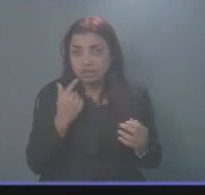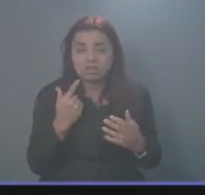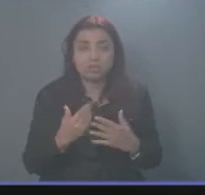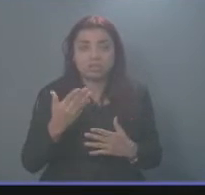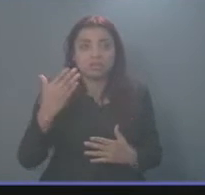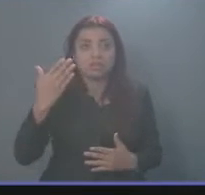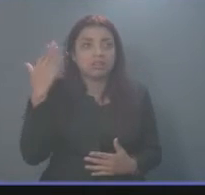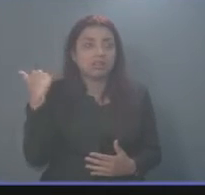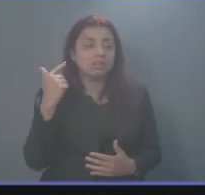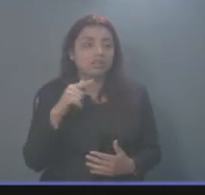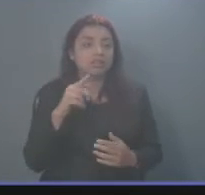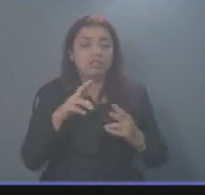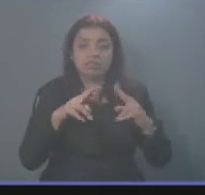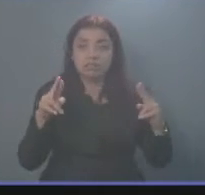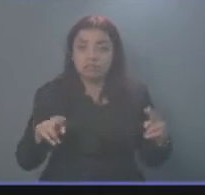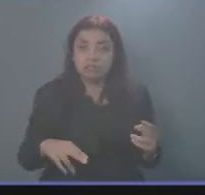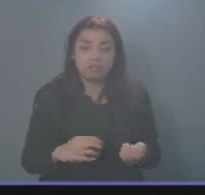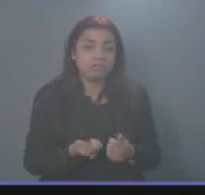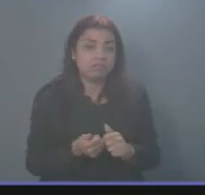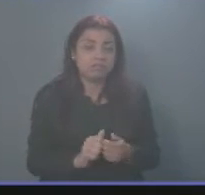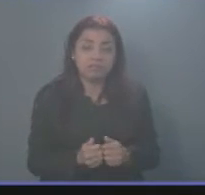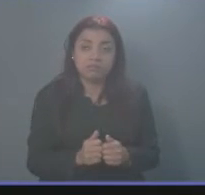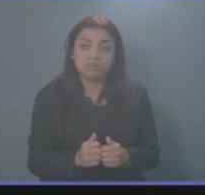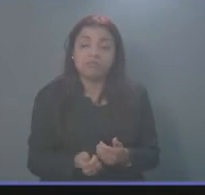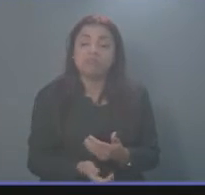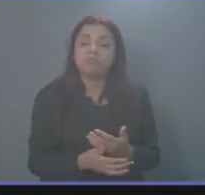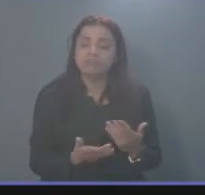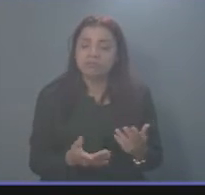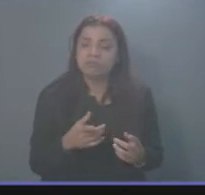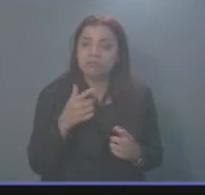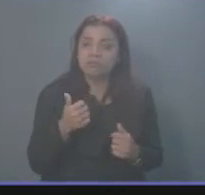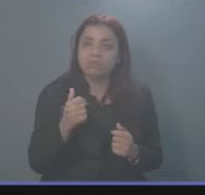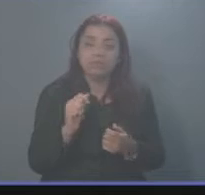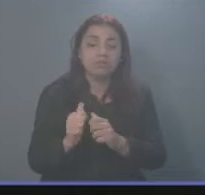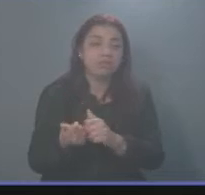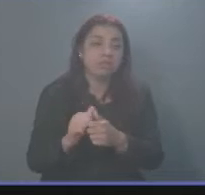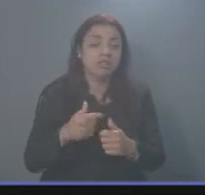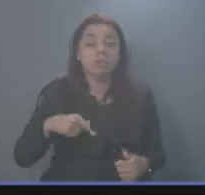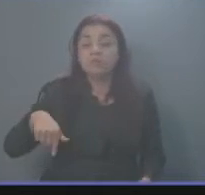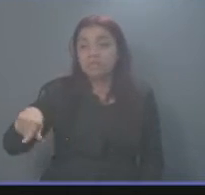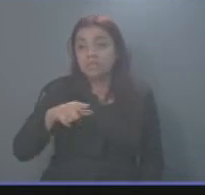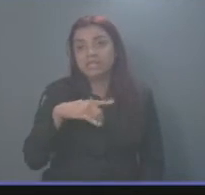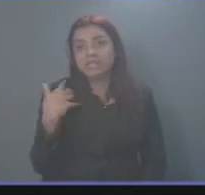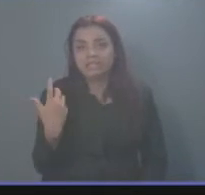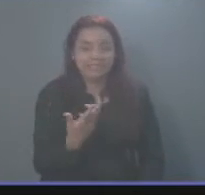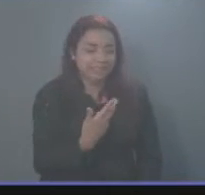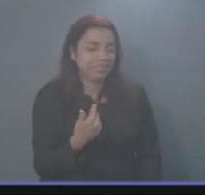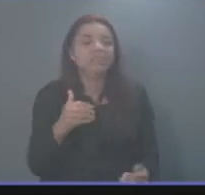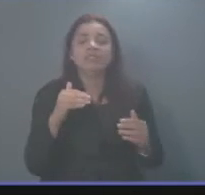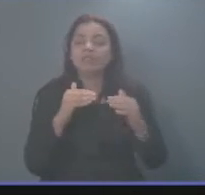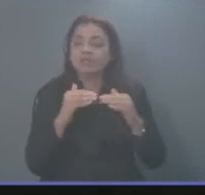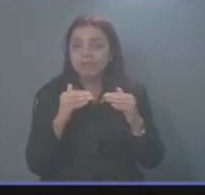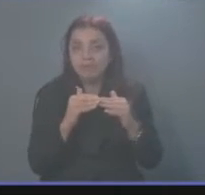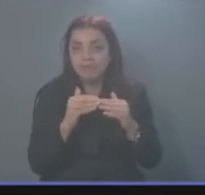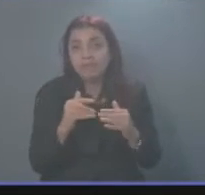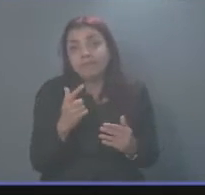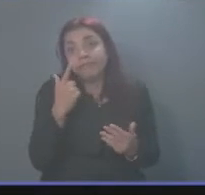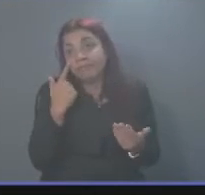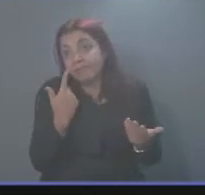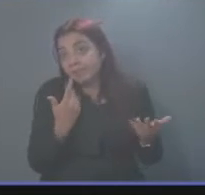las federaciones deportivas. Por el bien de todo el deporte en nuestro país. Además, en los casos